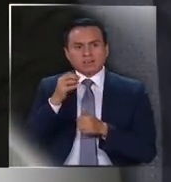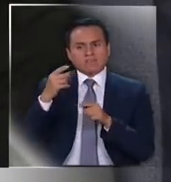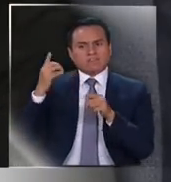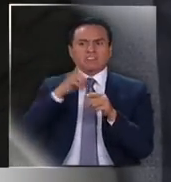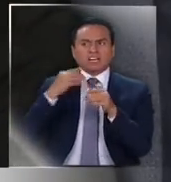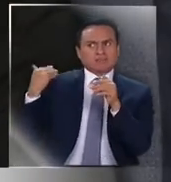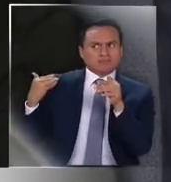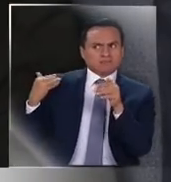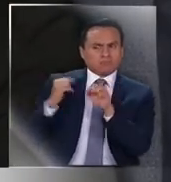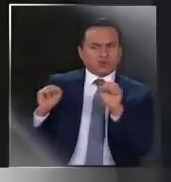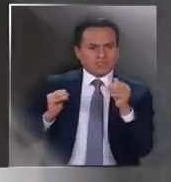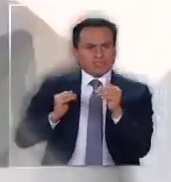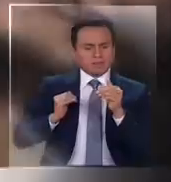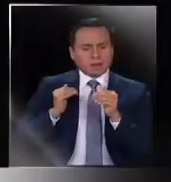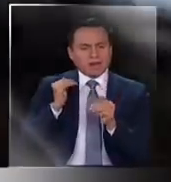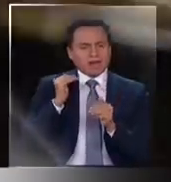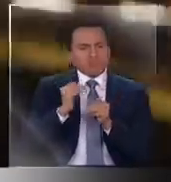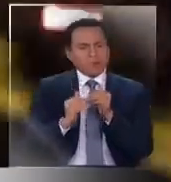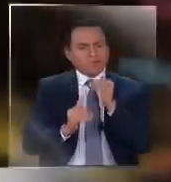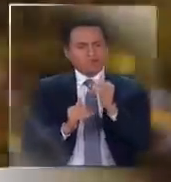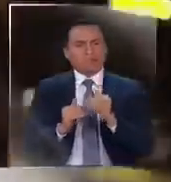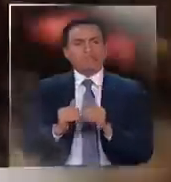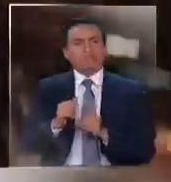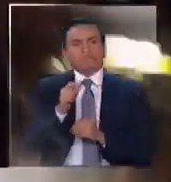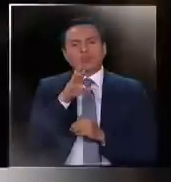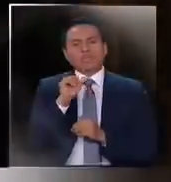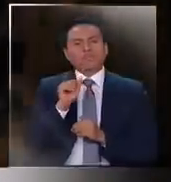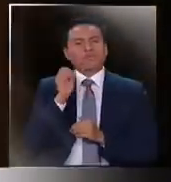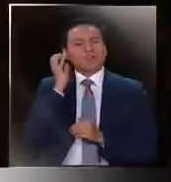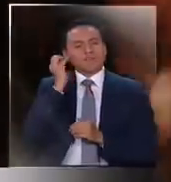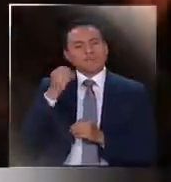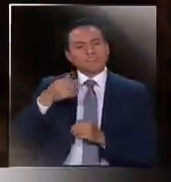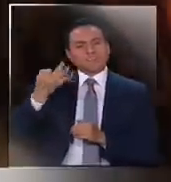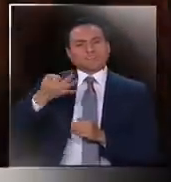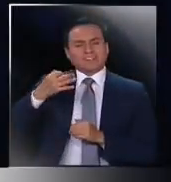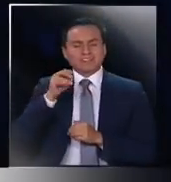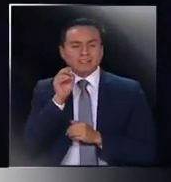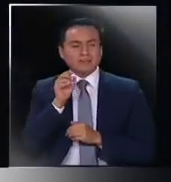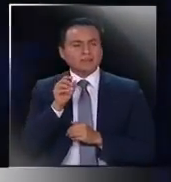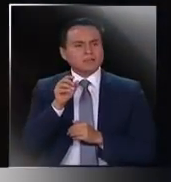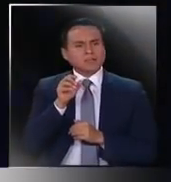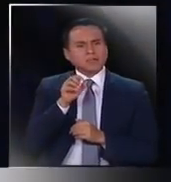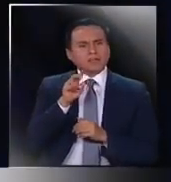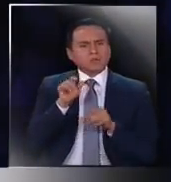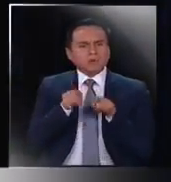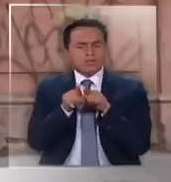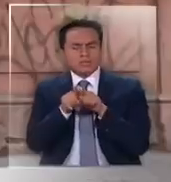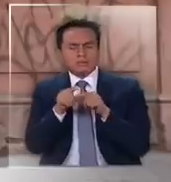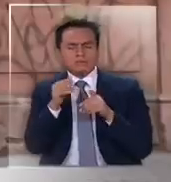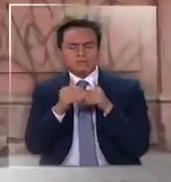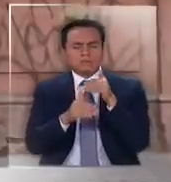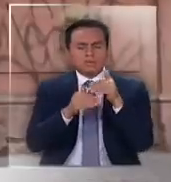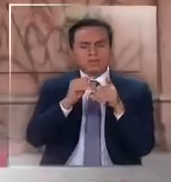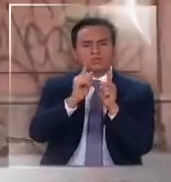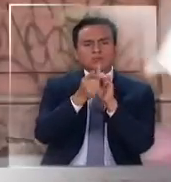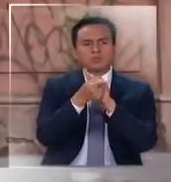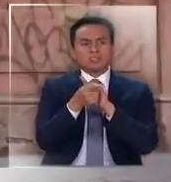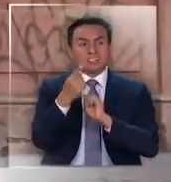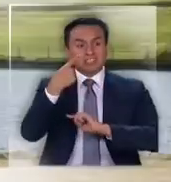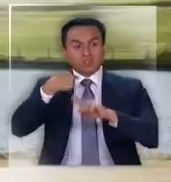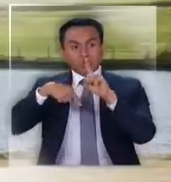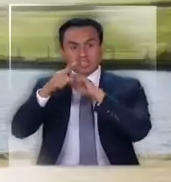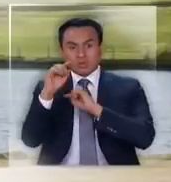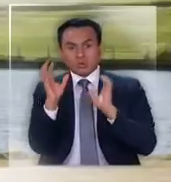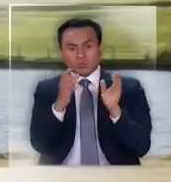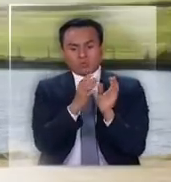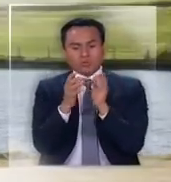final. Hay que ir paso a paso. Tanto en Gloria como en Una Mujer Fantástica, los personajes de Lelio atraviesan un viaje evolutivo. Historias que pertenecen